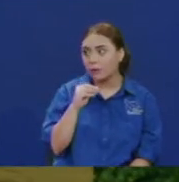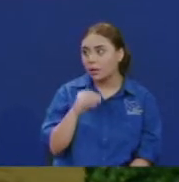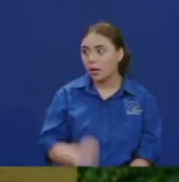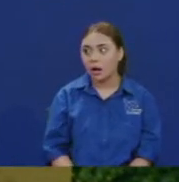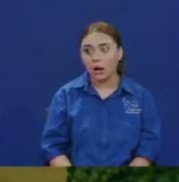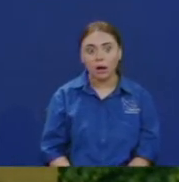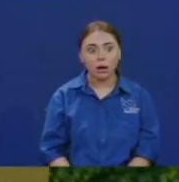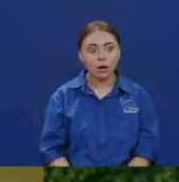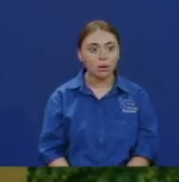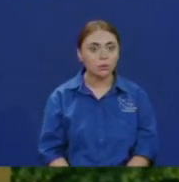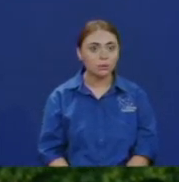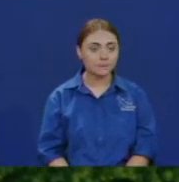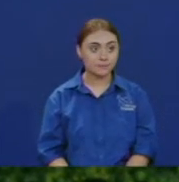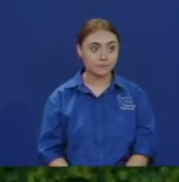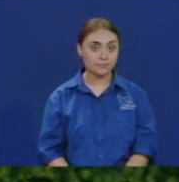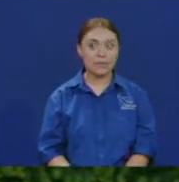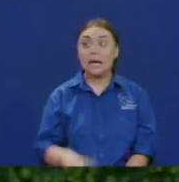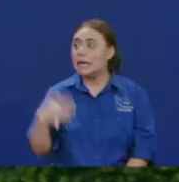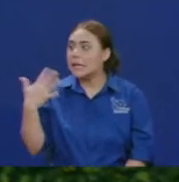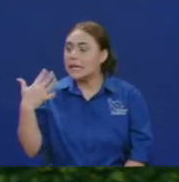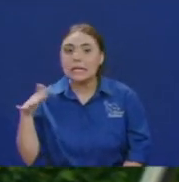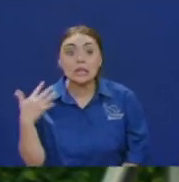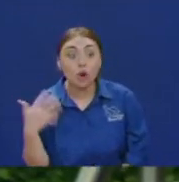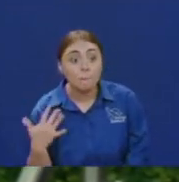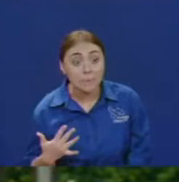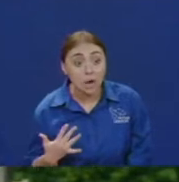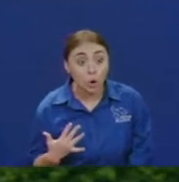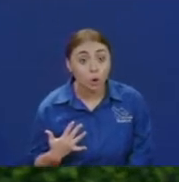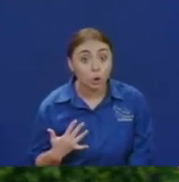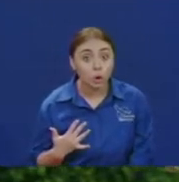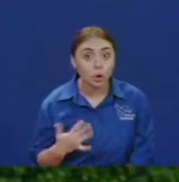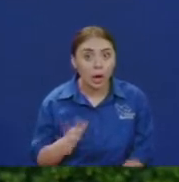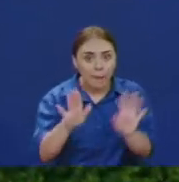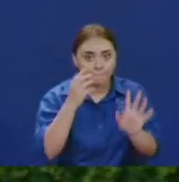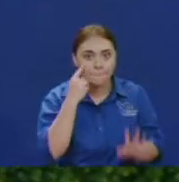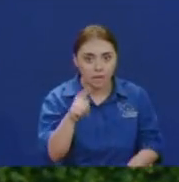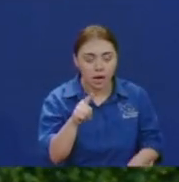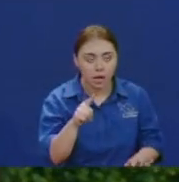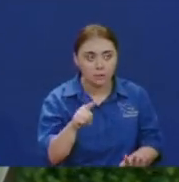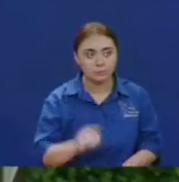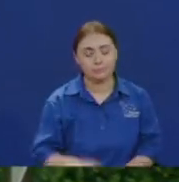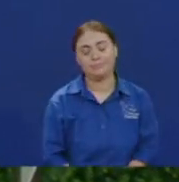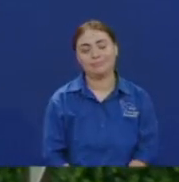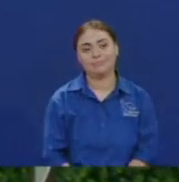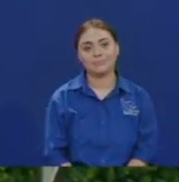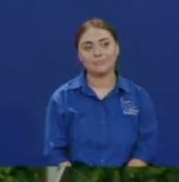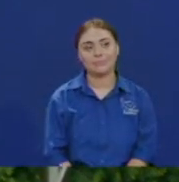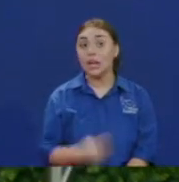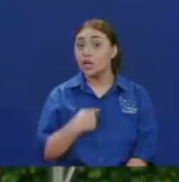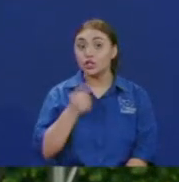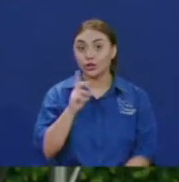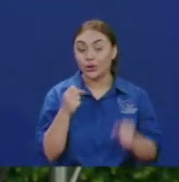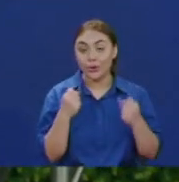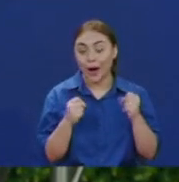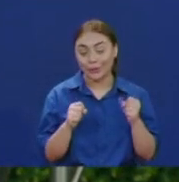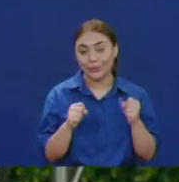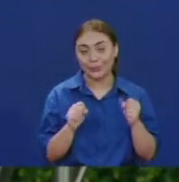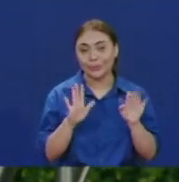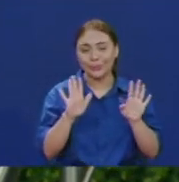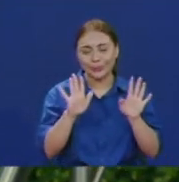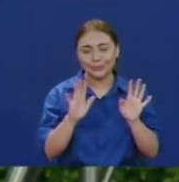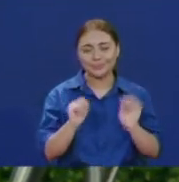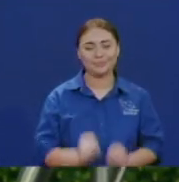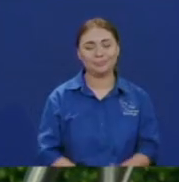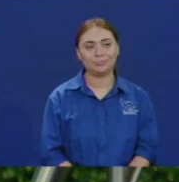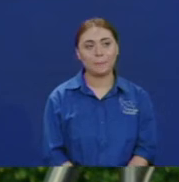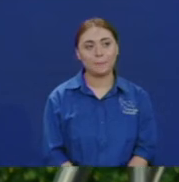improperios. Y lo peor de todo, hermanos, miren. Yo no lo hago, pues, para guardar